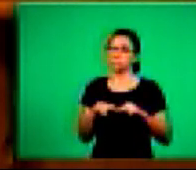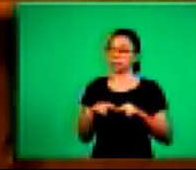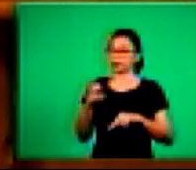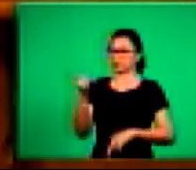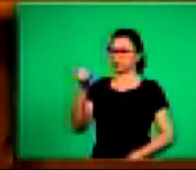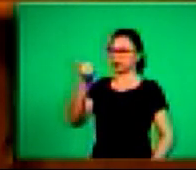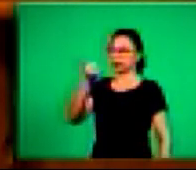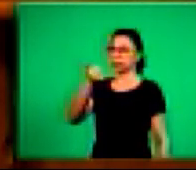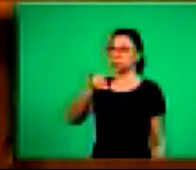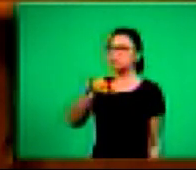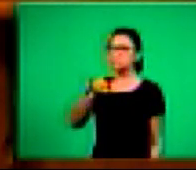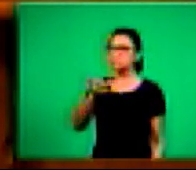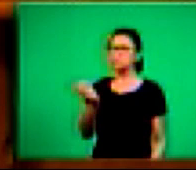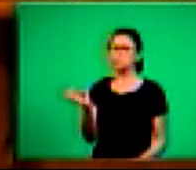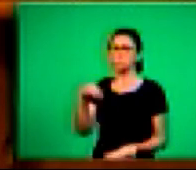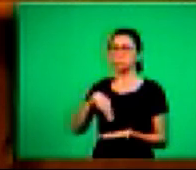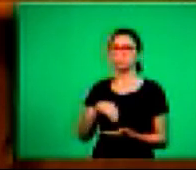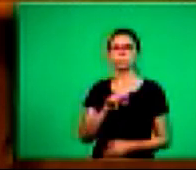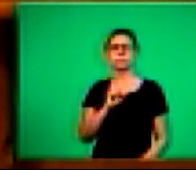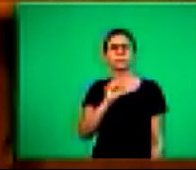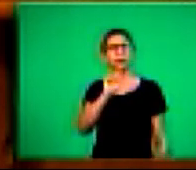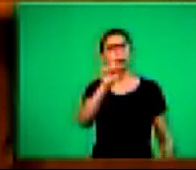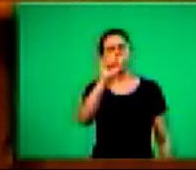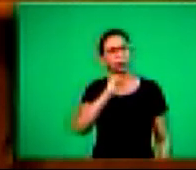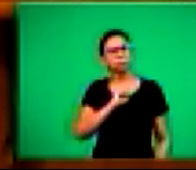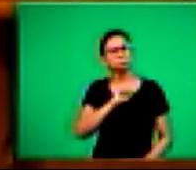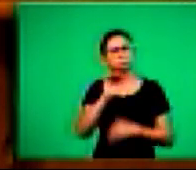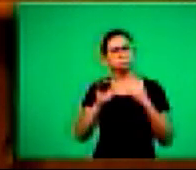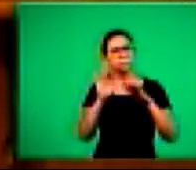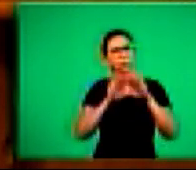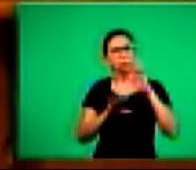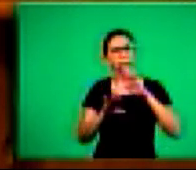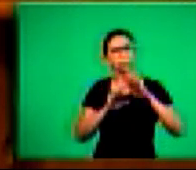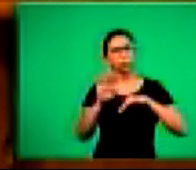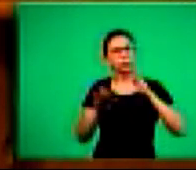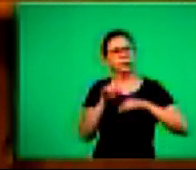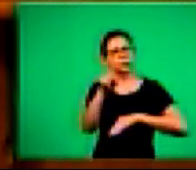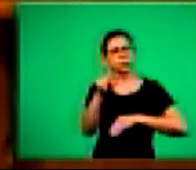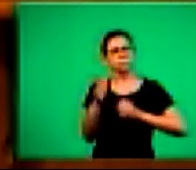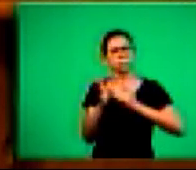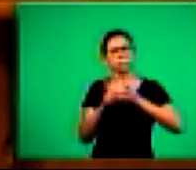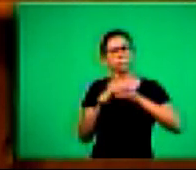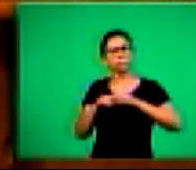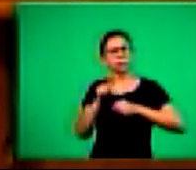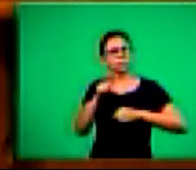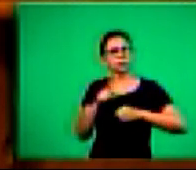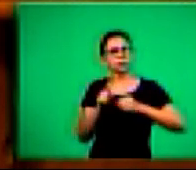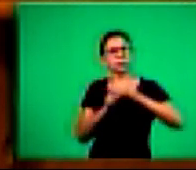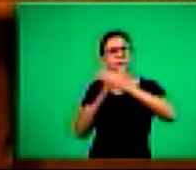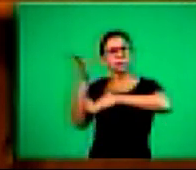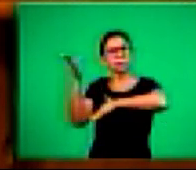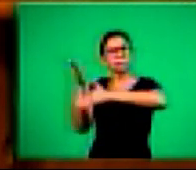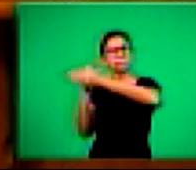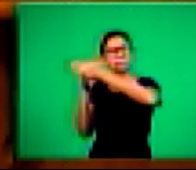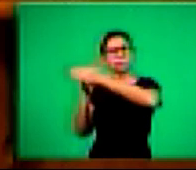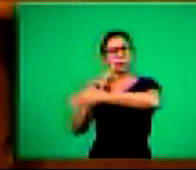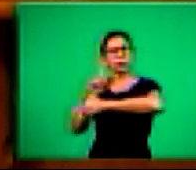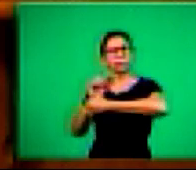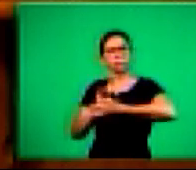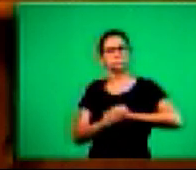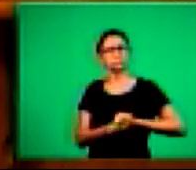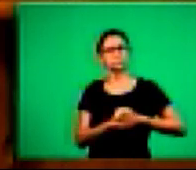tú dices no es a jesús viene hay que tener cuidado tú no vas a ir al cielo tú no vas a ir no tenemos nada de eso que